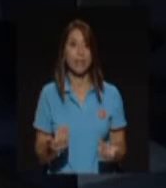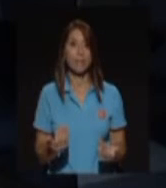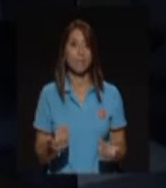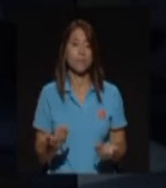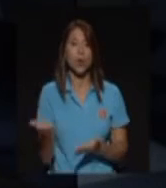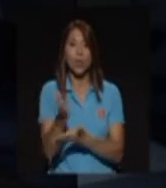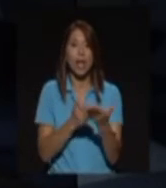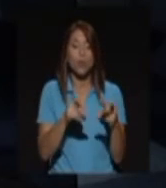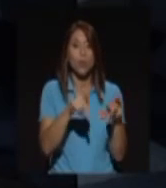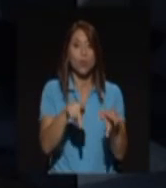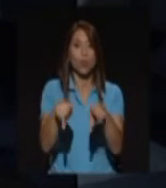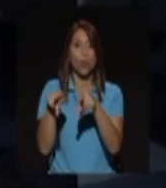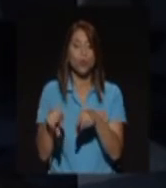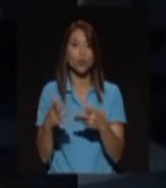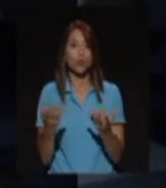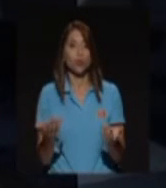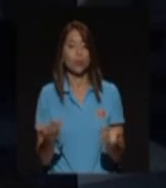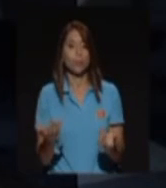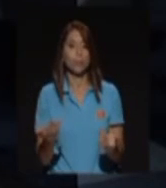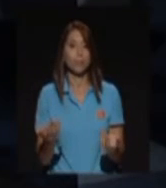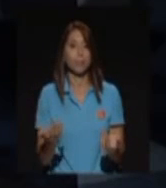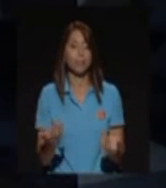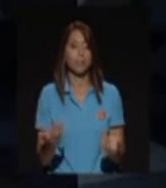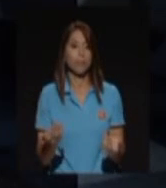donde algunos